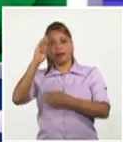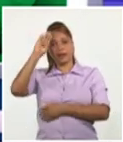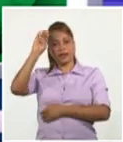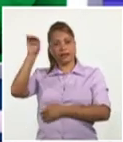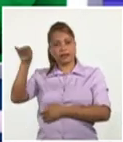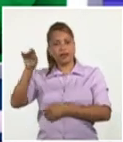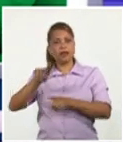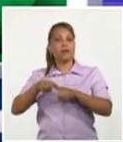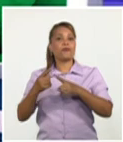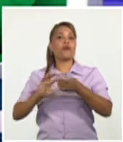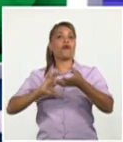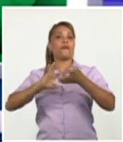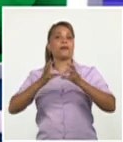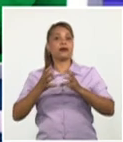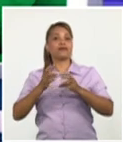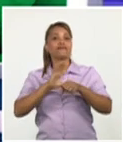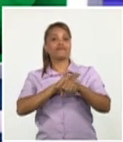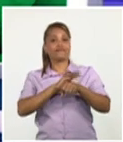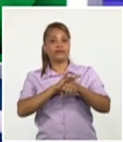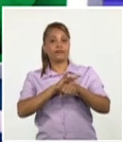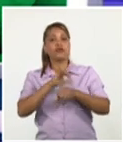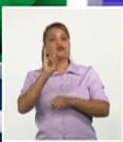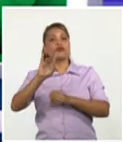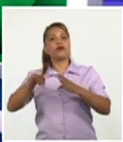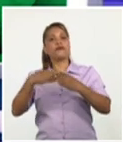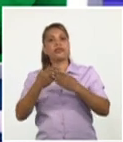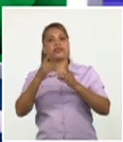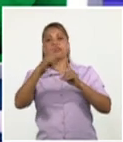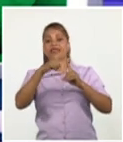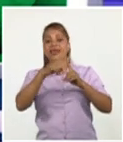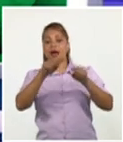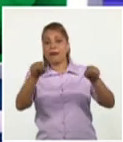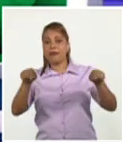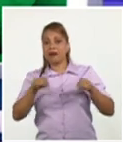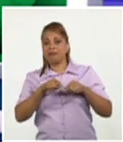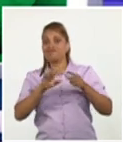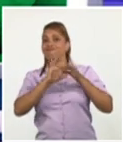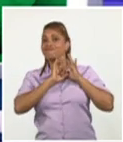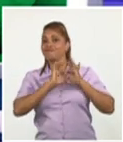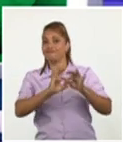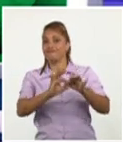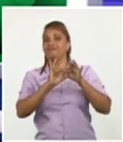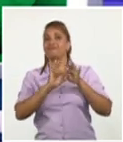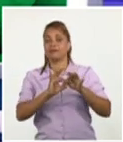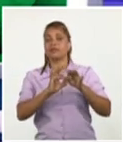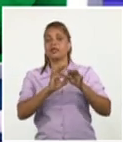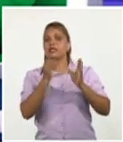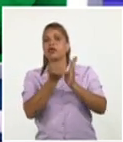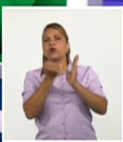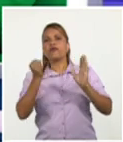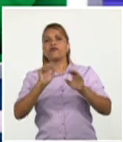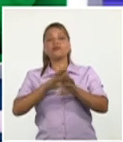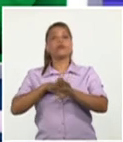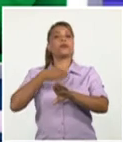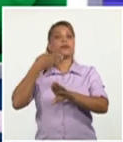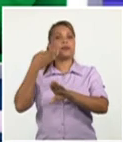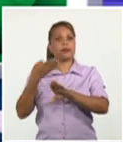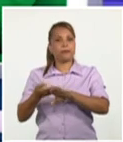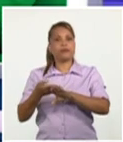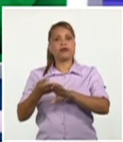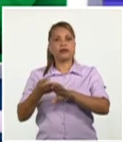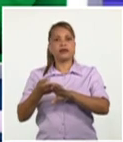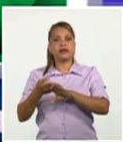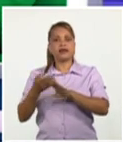presentó. 9 de ellos fueron en salas de terapia intensiva. Se confirmó después del